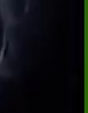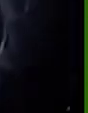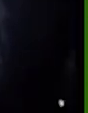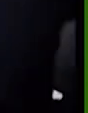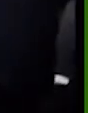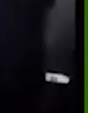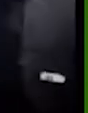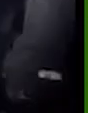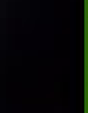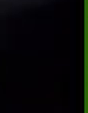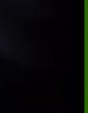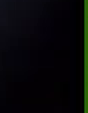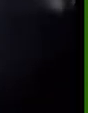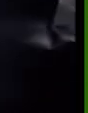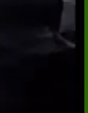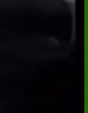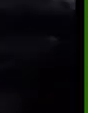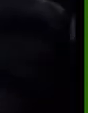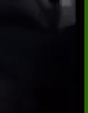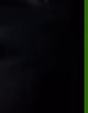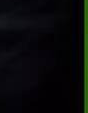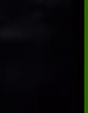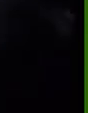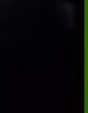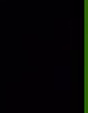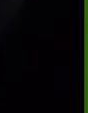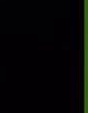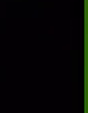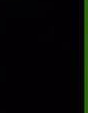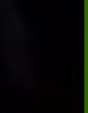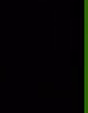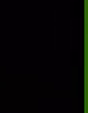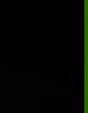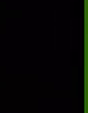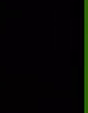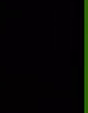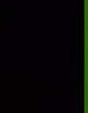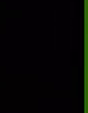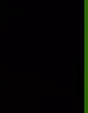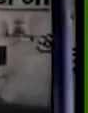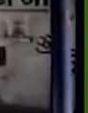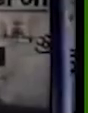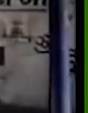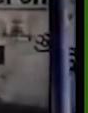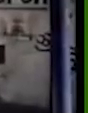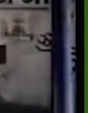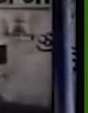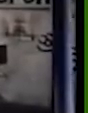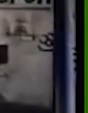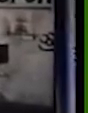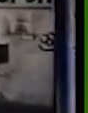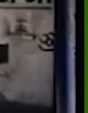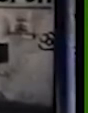34.1 de la Televisión Digital Abierta de Mendoza, está disponible para eso hacemos comunicación popular,